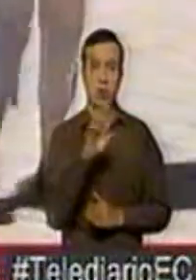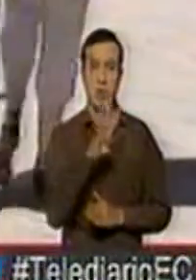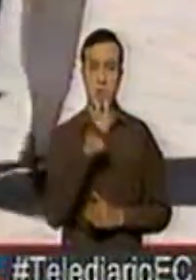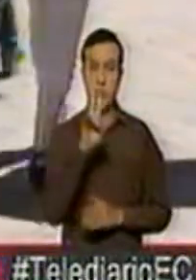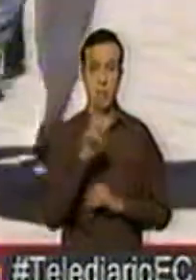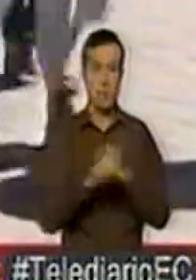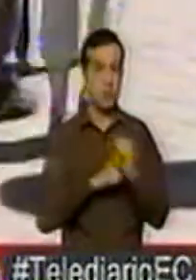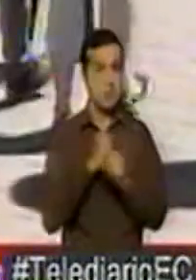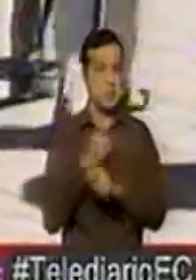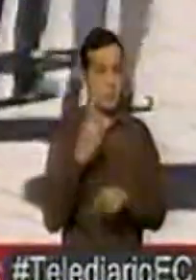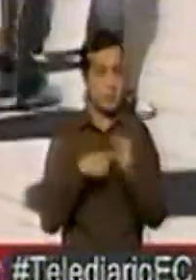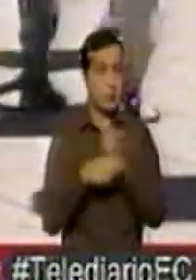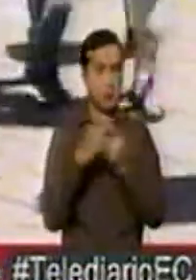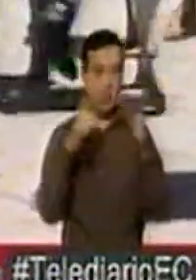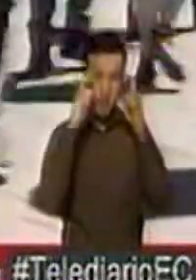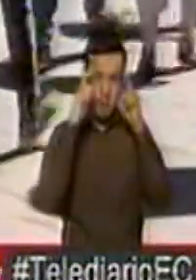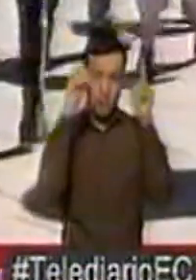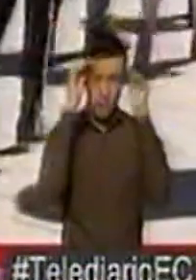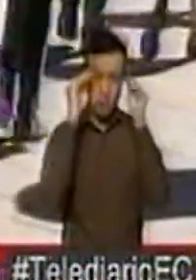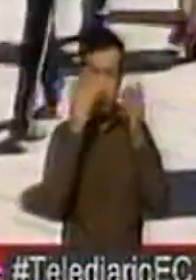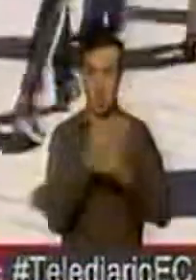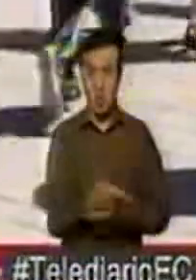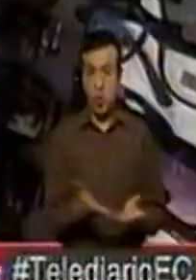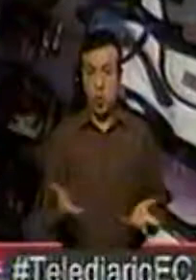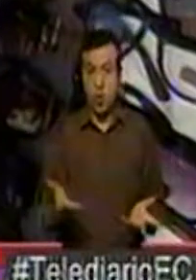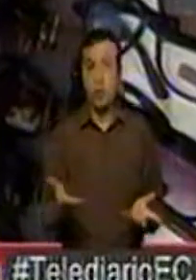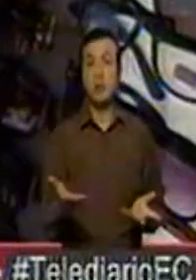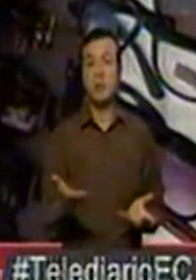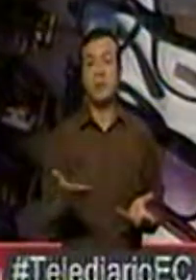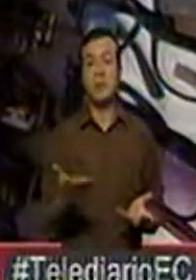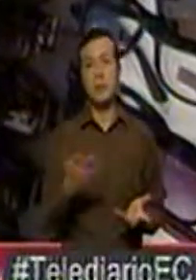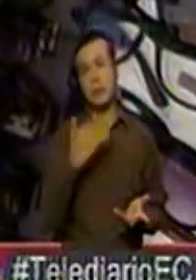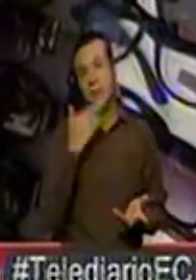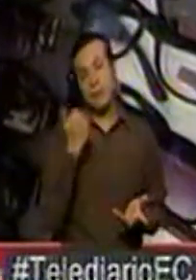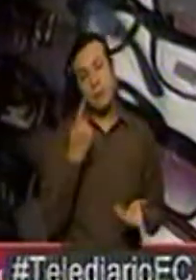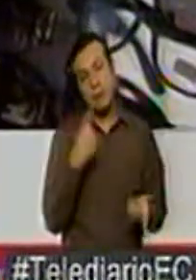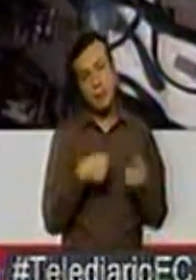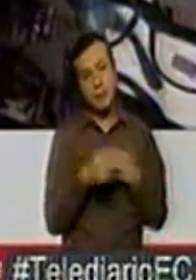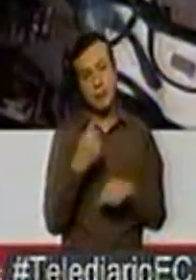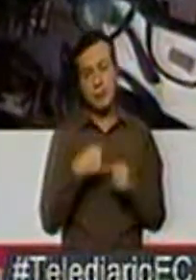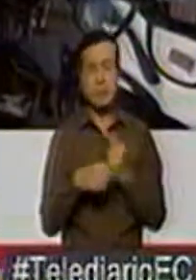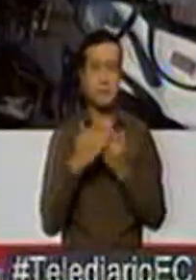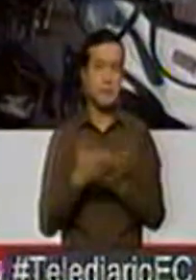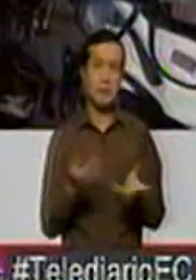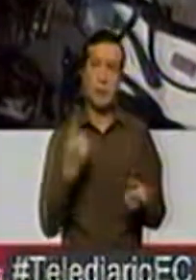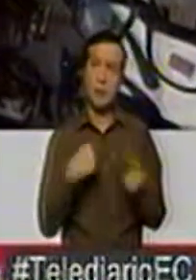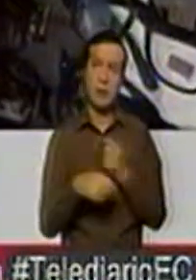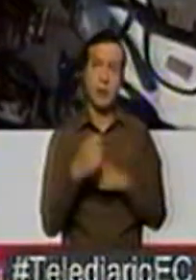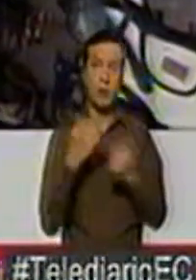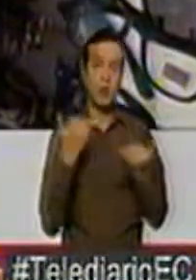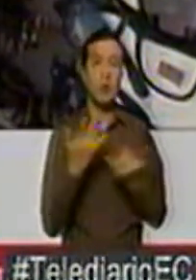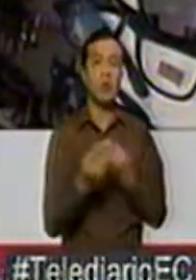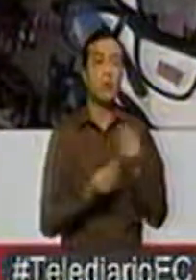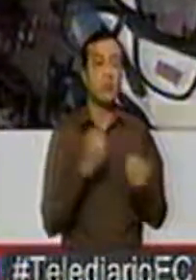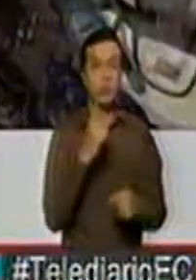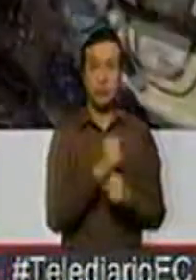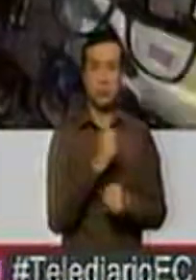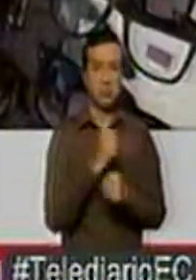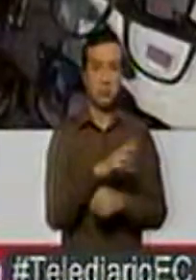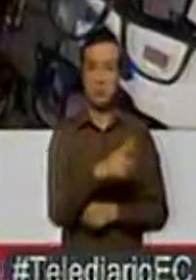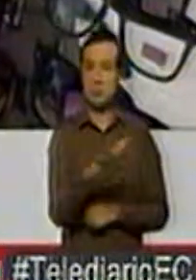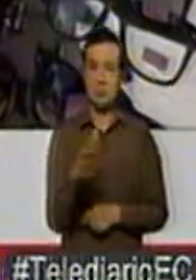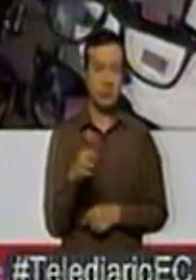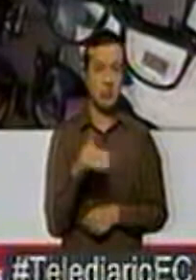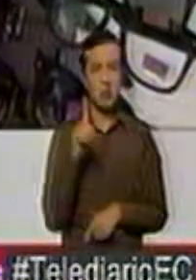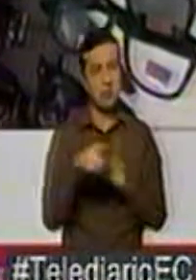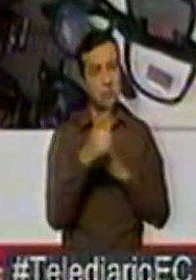ventas informales de gafas, gorras, entre otros productos. Mejor así, ya vendiendo, ya cualquier cosita, ya ahorita empleos, nada, no hay. Hay veces se